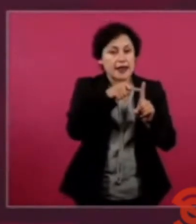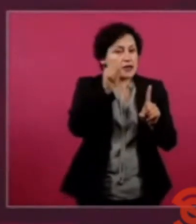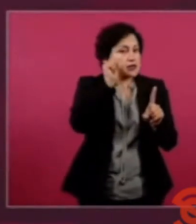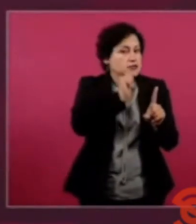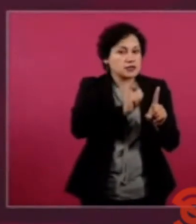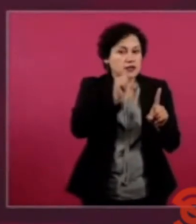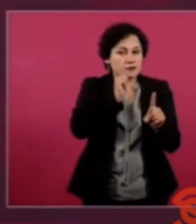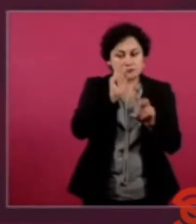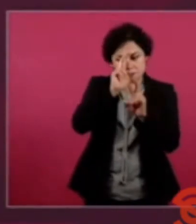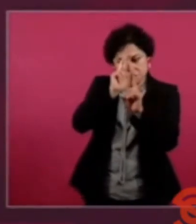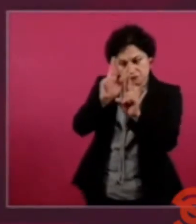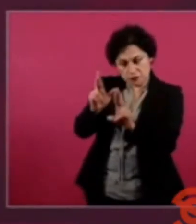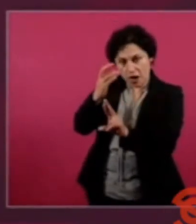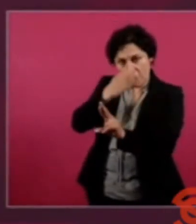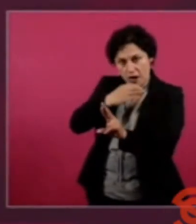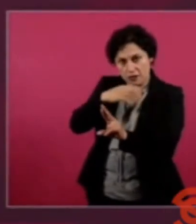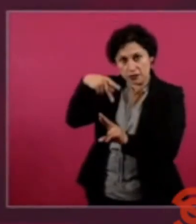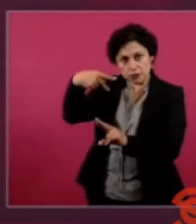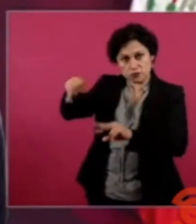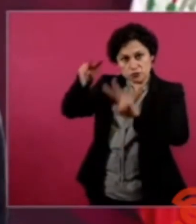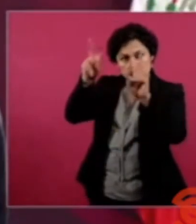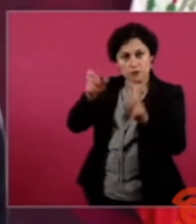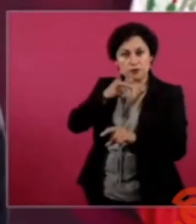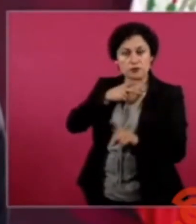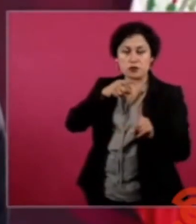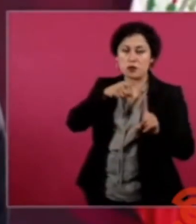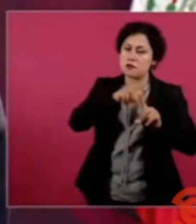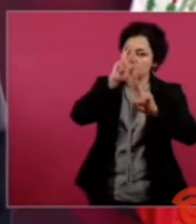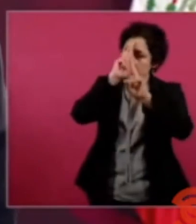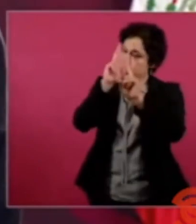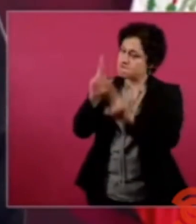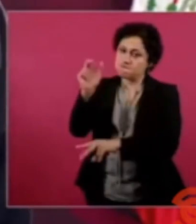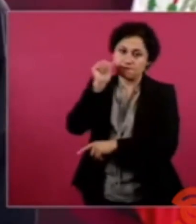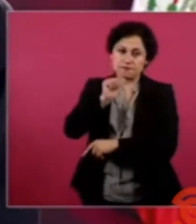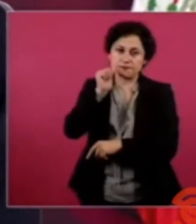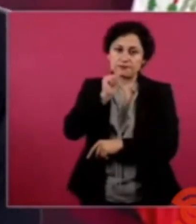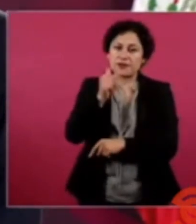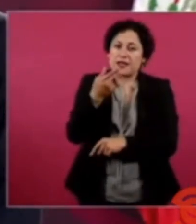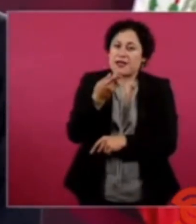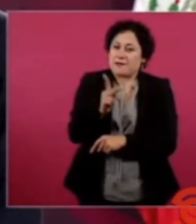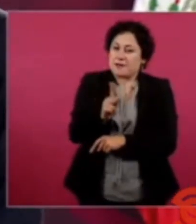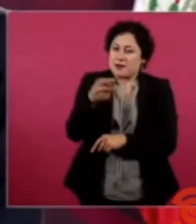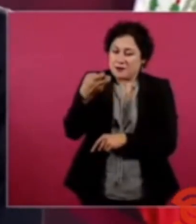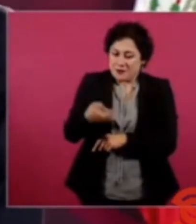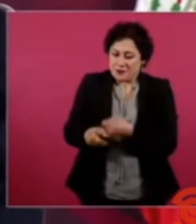general Cárdenas de expropiar el petróleo. Entonces, pero no era por eso.